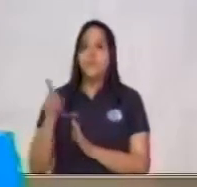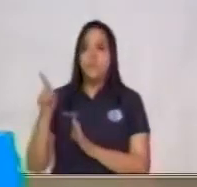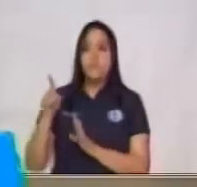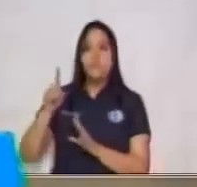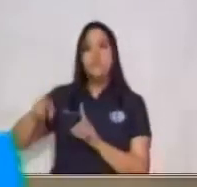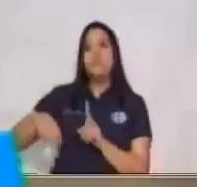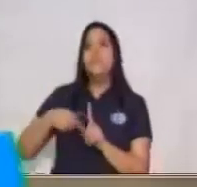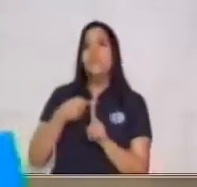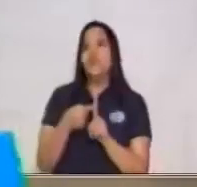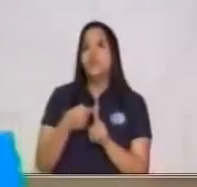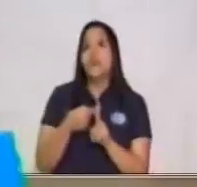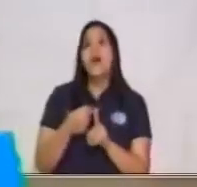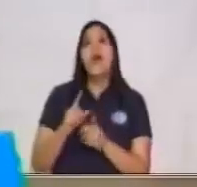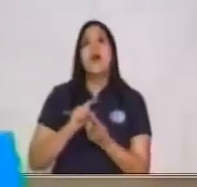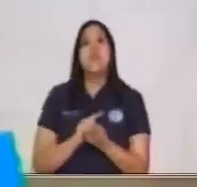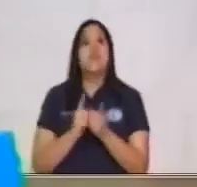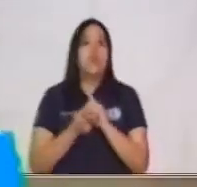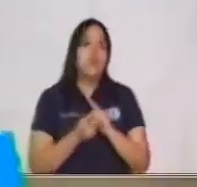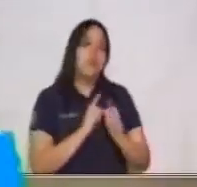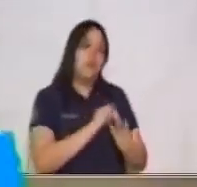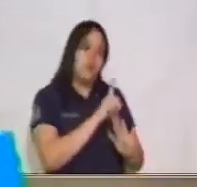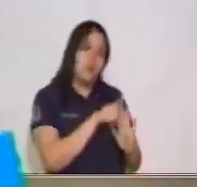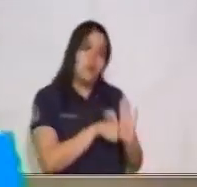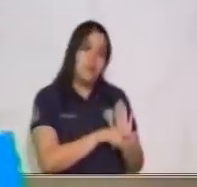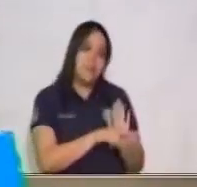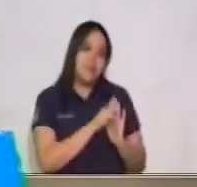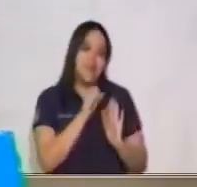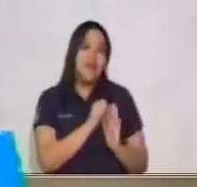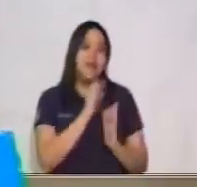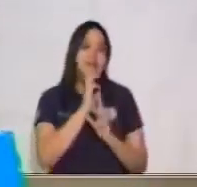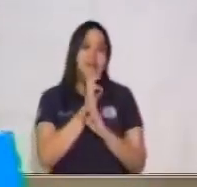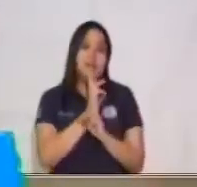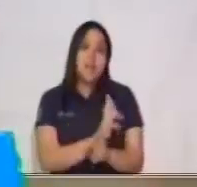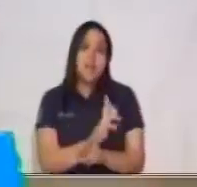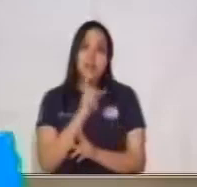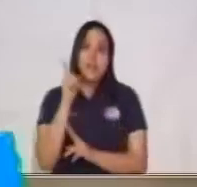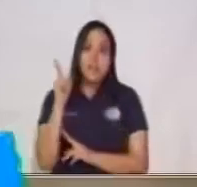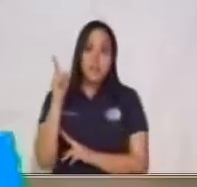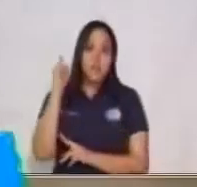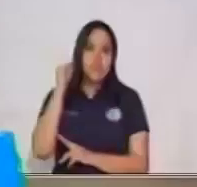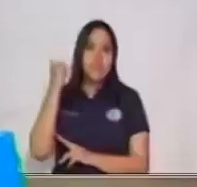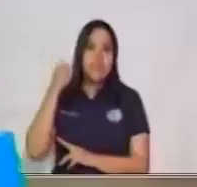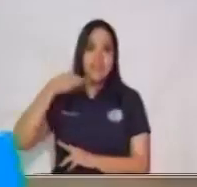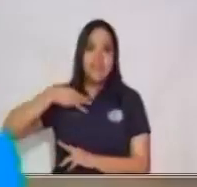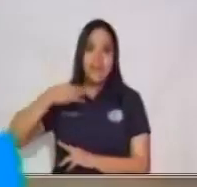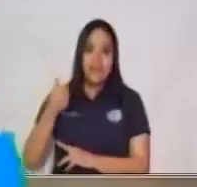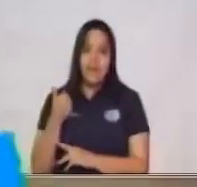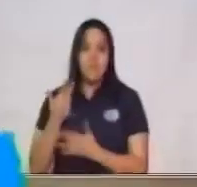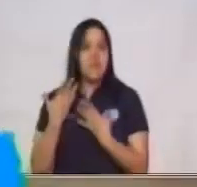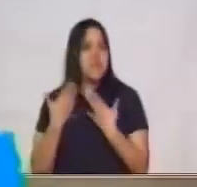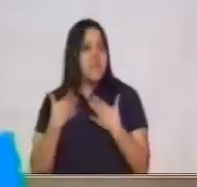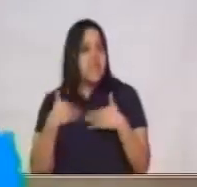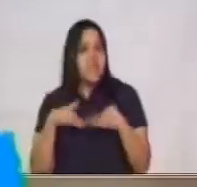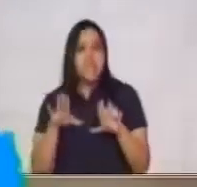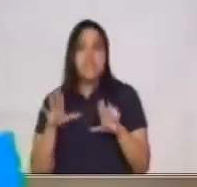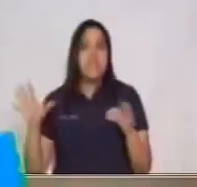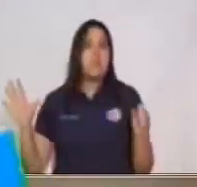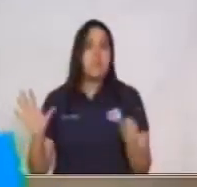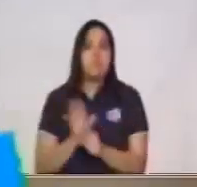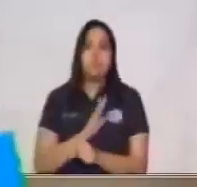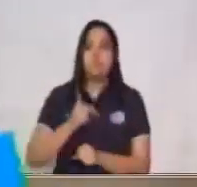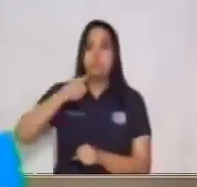sumando pasa al otro lado a restar. Y obtenemos este valor de acá. Y así hemos